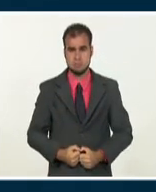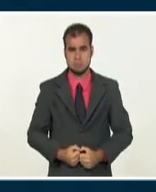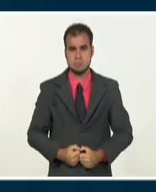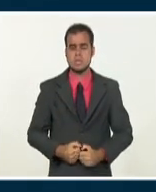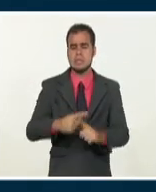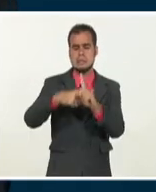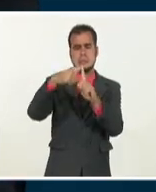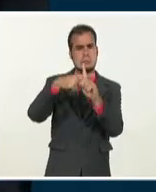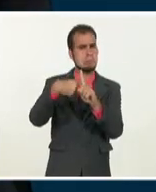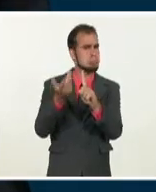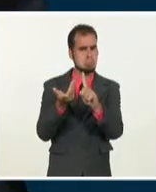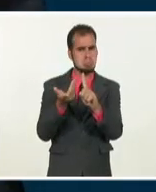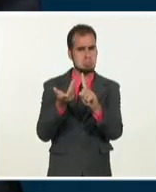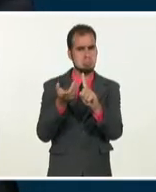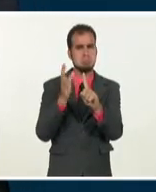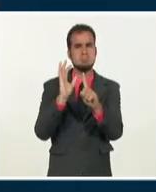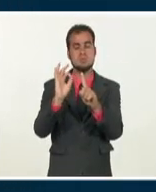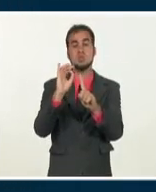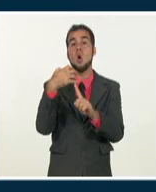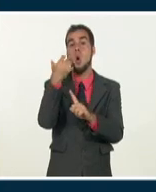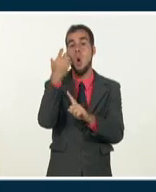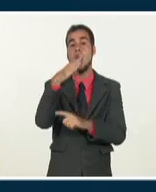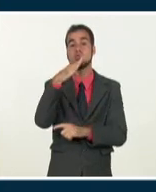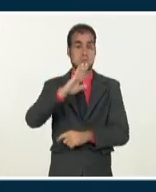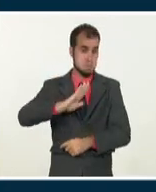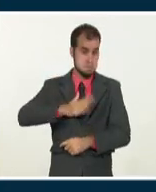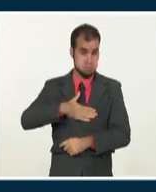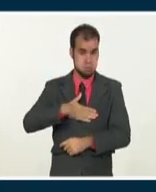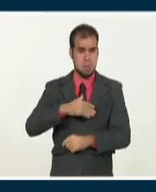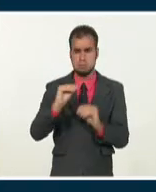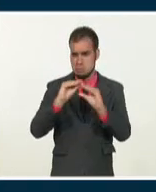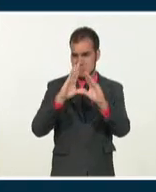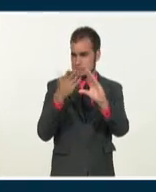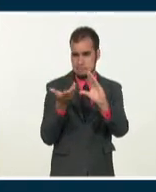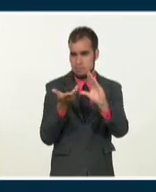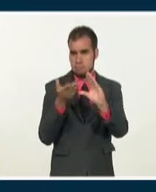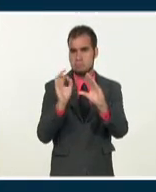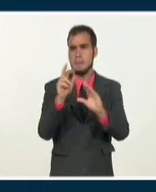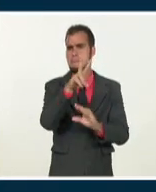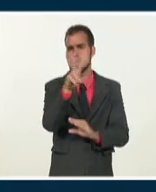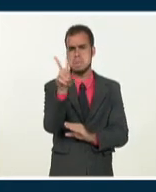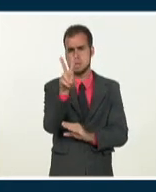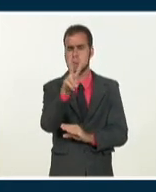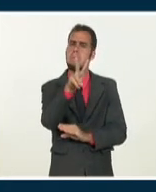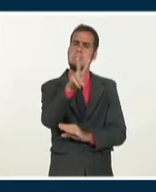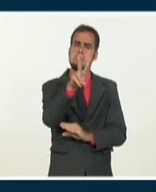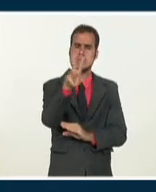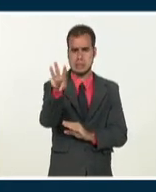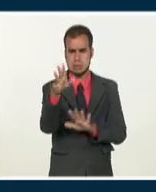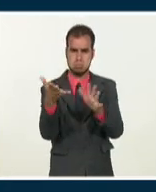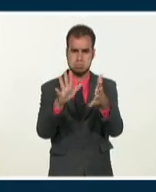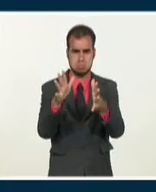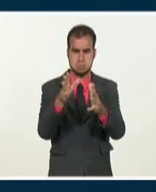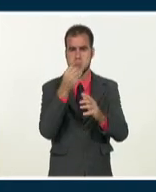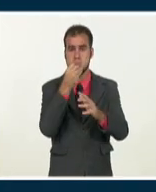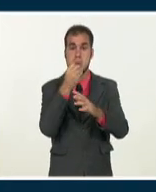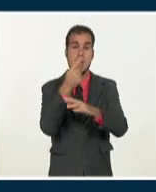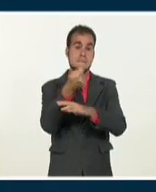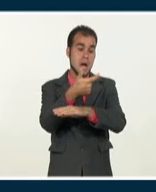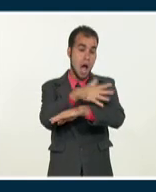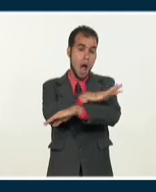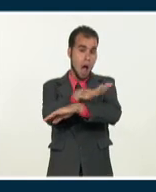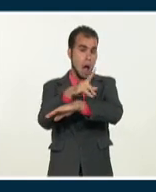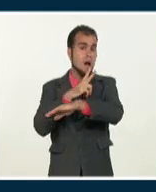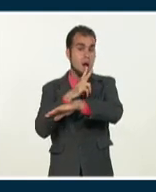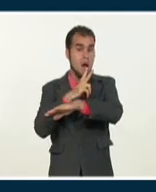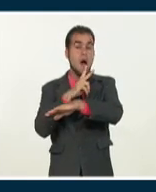temperatura mínima para la madrugada estarán entre los 20 y 23 grados Celsius en todo el territorio nacional. Pueden ser algo superiores en zonas costeras e inferiores en algunas